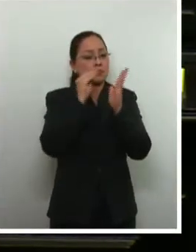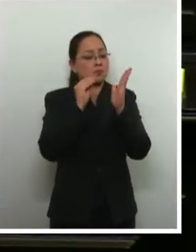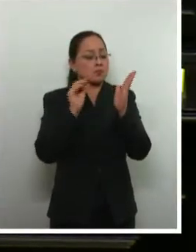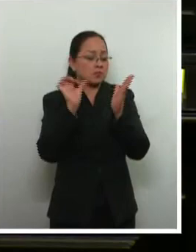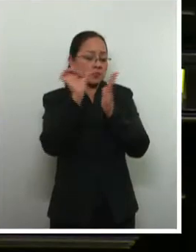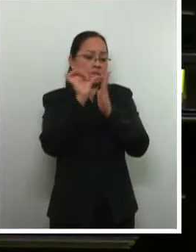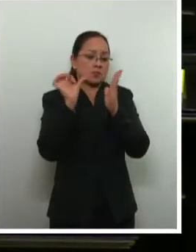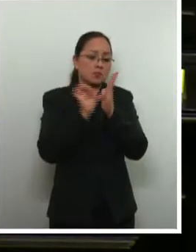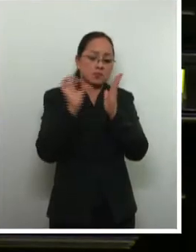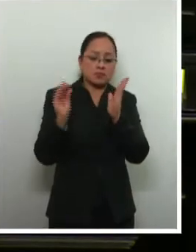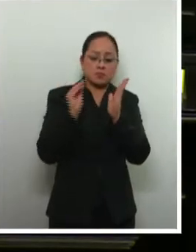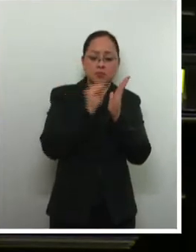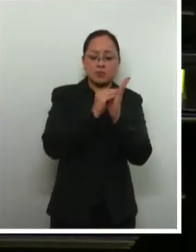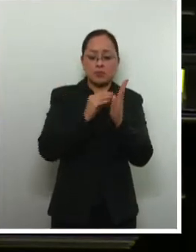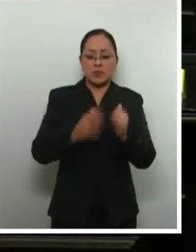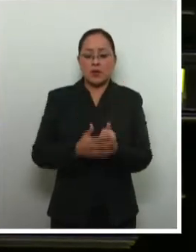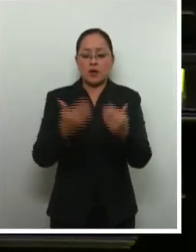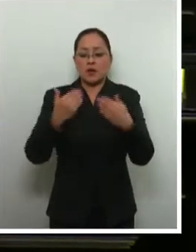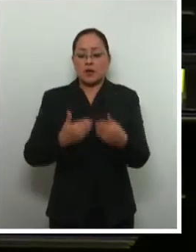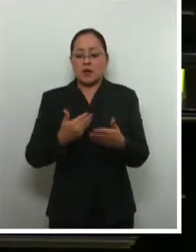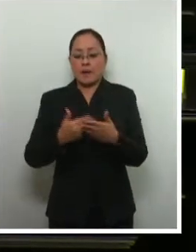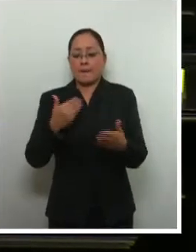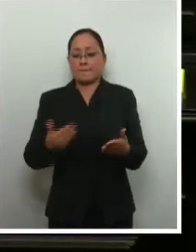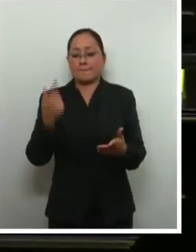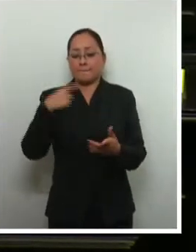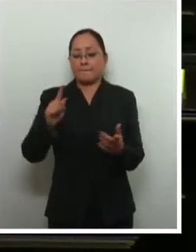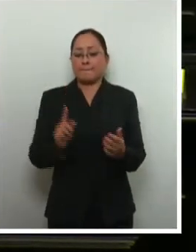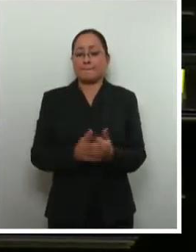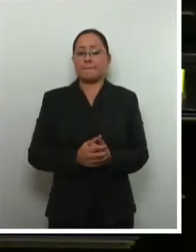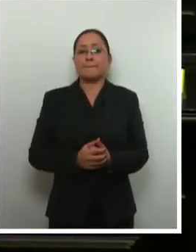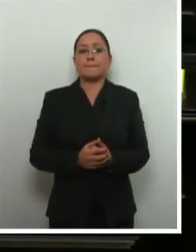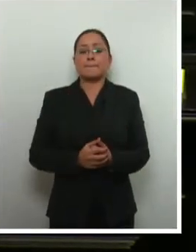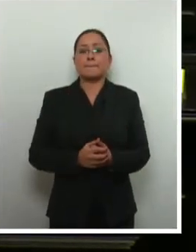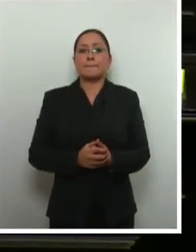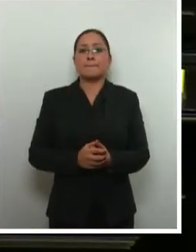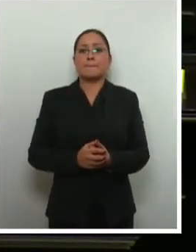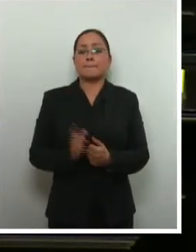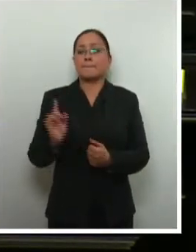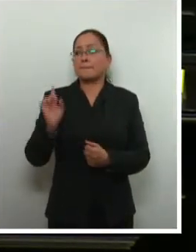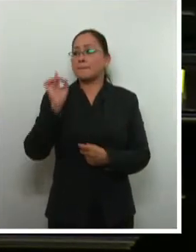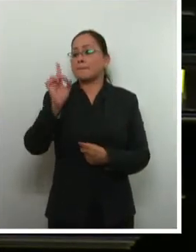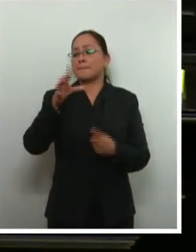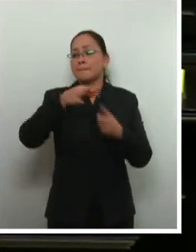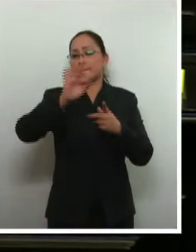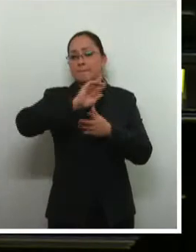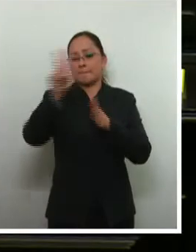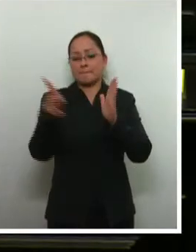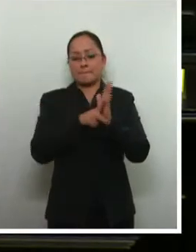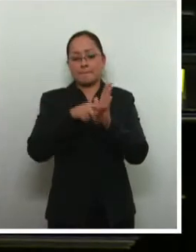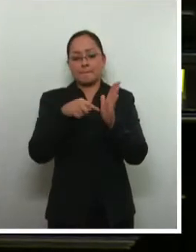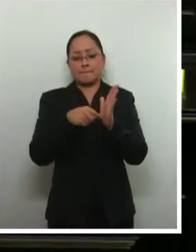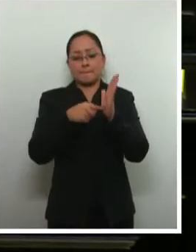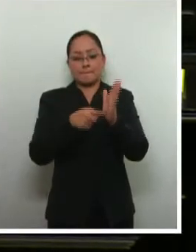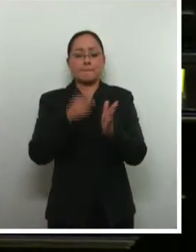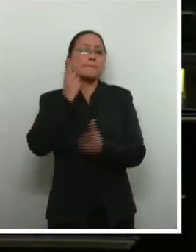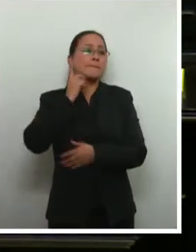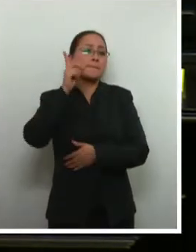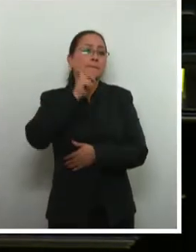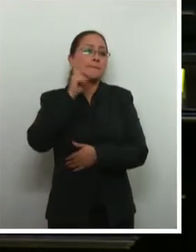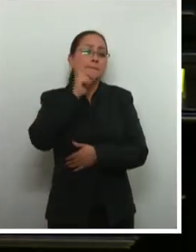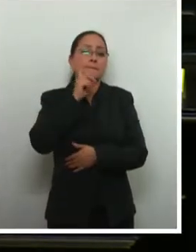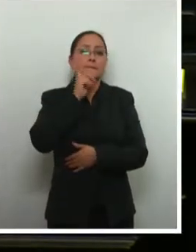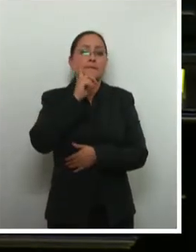del artículo. Pasamos a desahogar la reserva de la